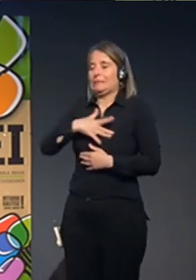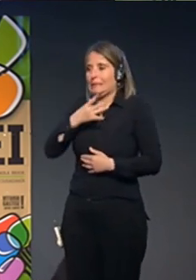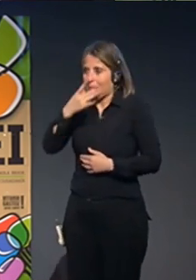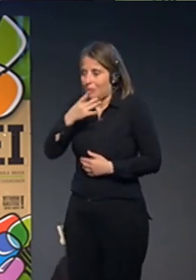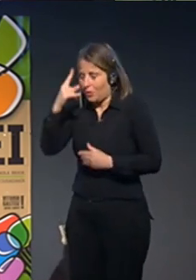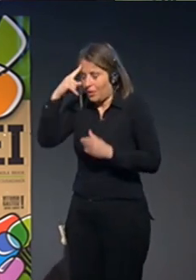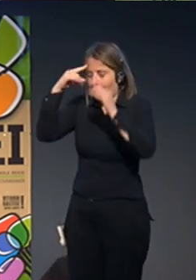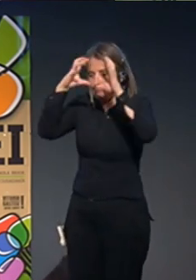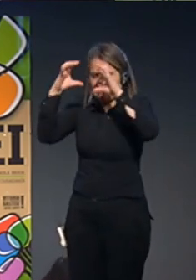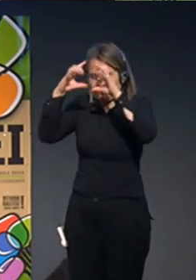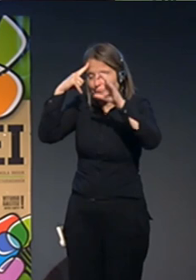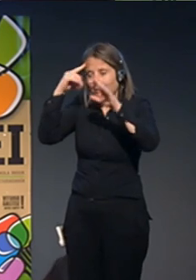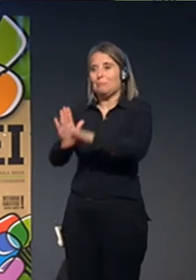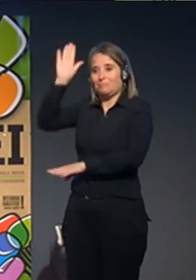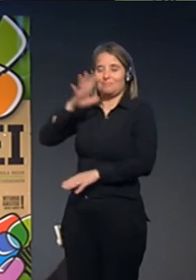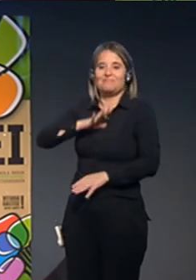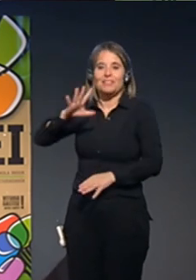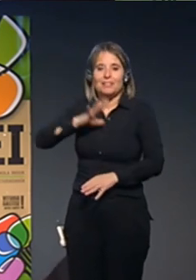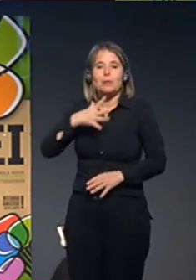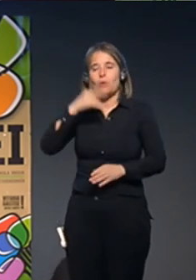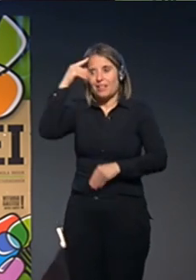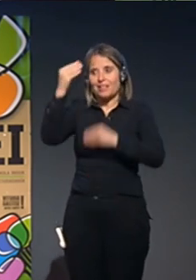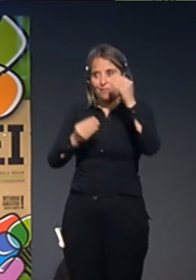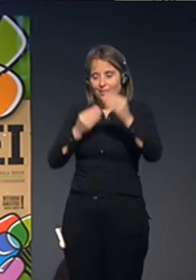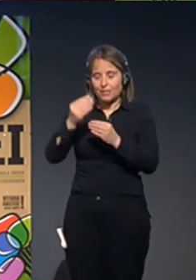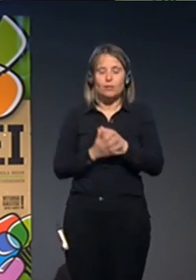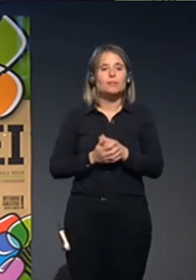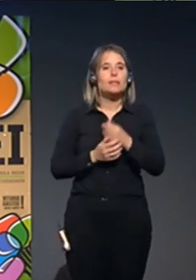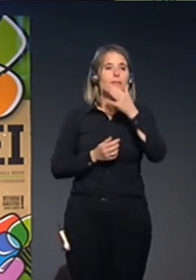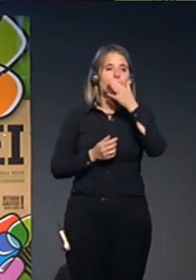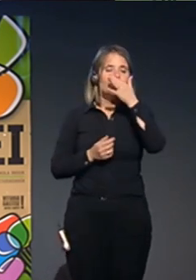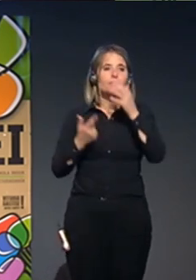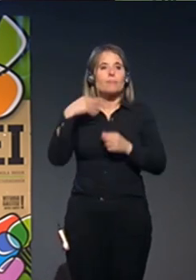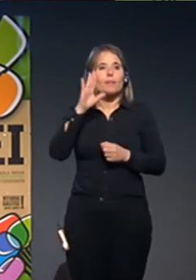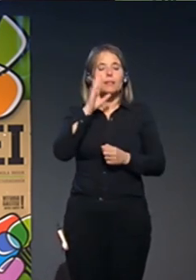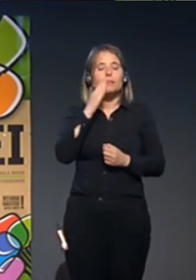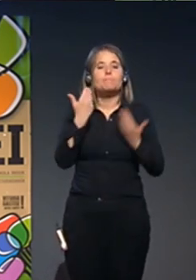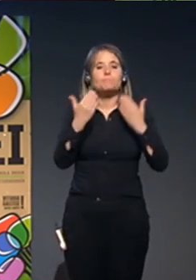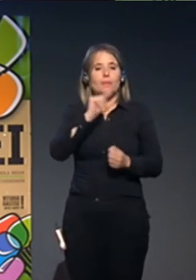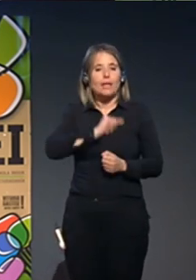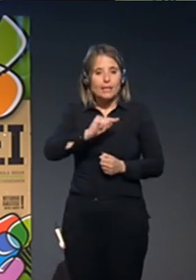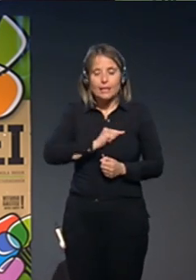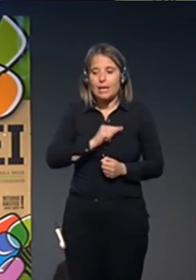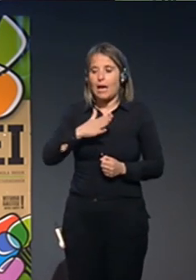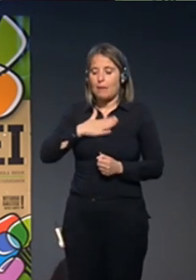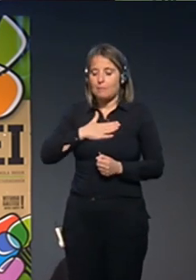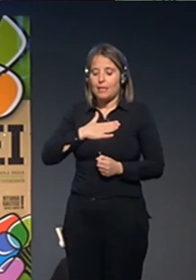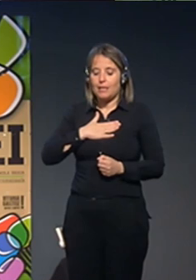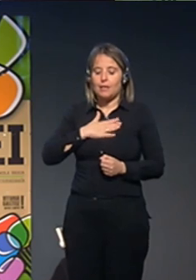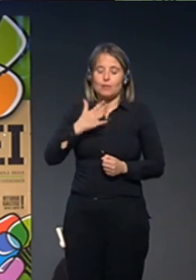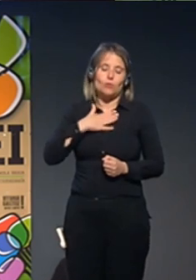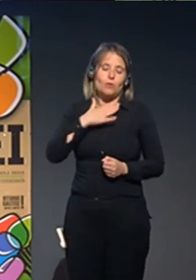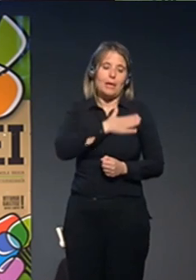run ru en la cabeza que también puede ser efectivamente una reflexión hablabas de ética y antes has hablado de bienestar a mí me dan ganas de empadronarme en